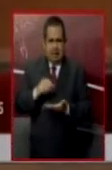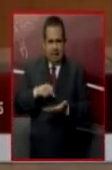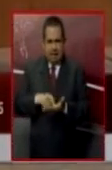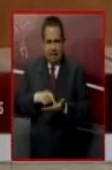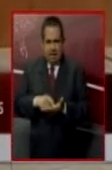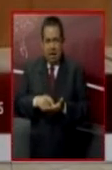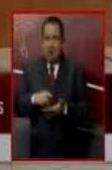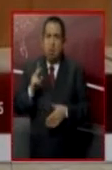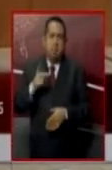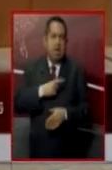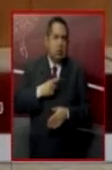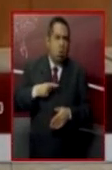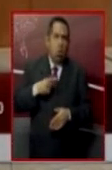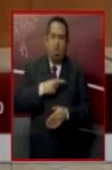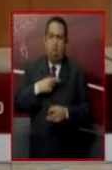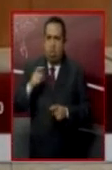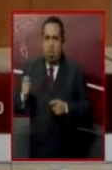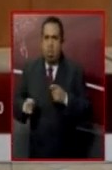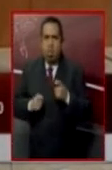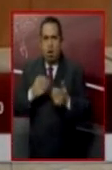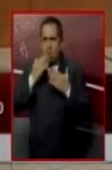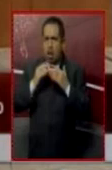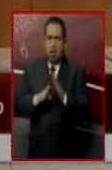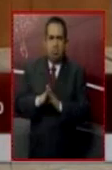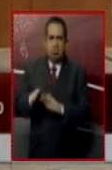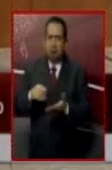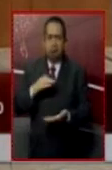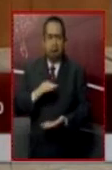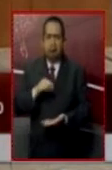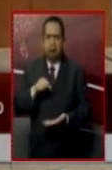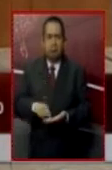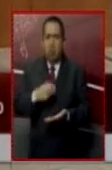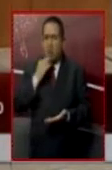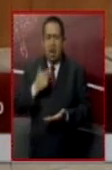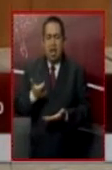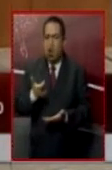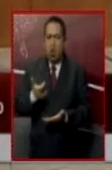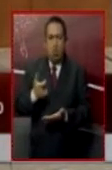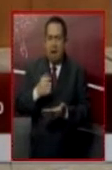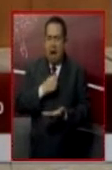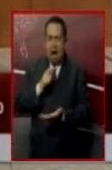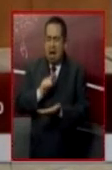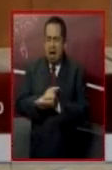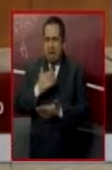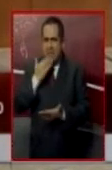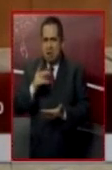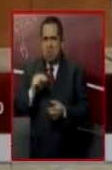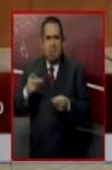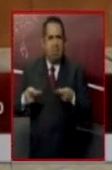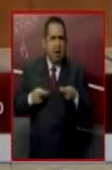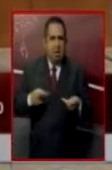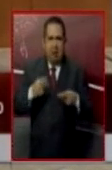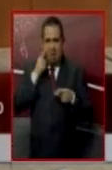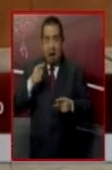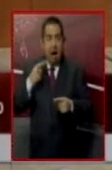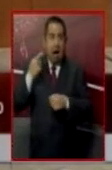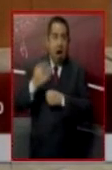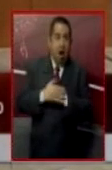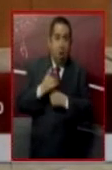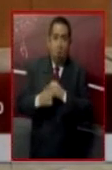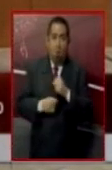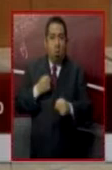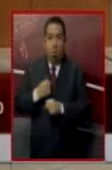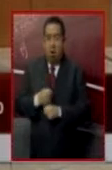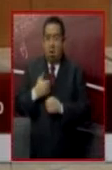el endeudamiento sin crecimiento y no es un paquete económico que nos prepare para lo que va a enfrentar nuestra